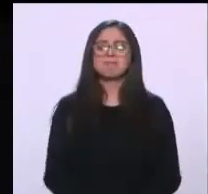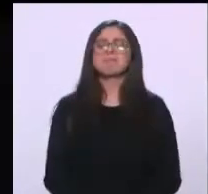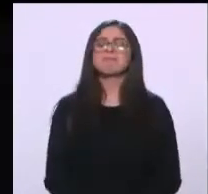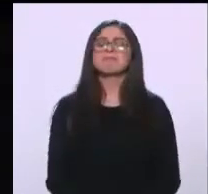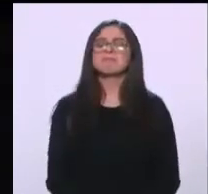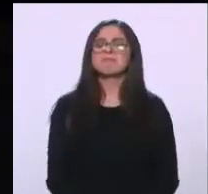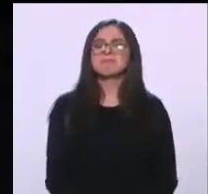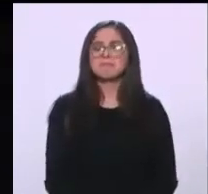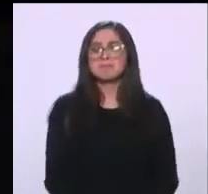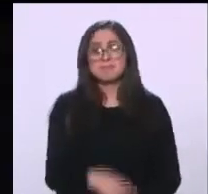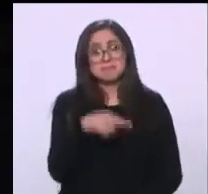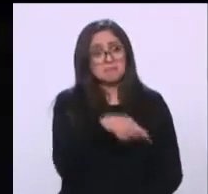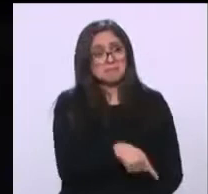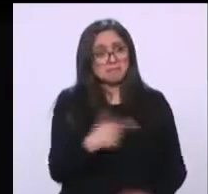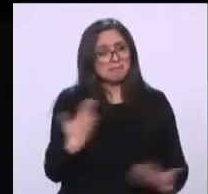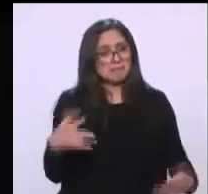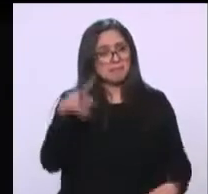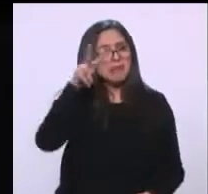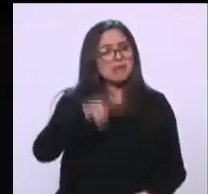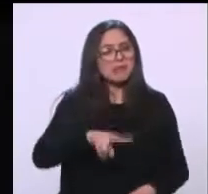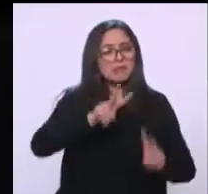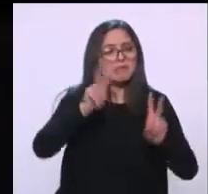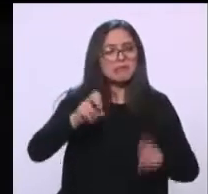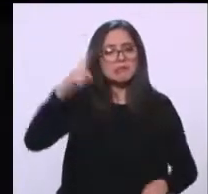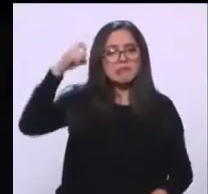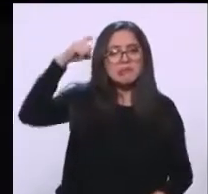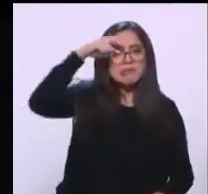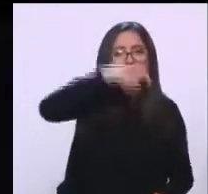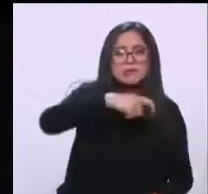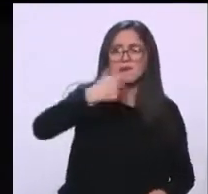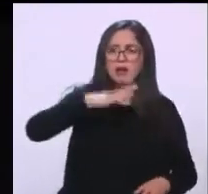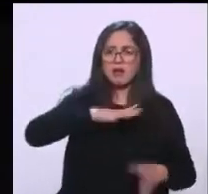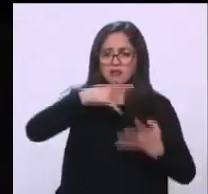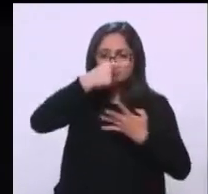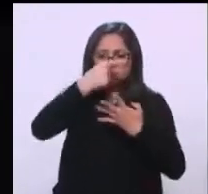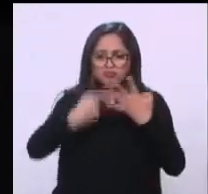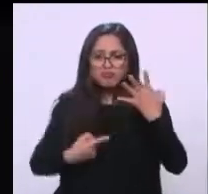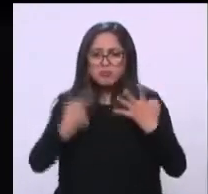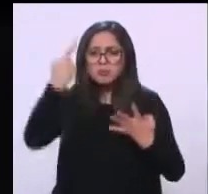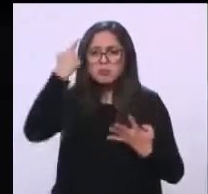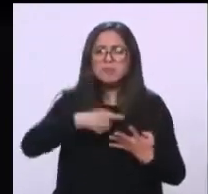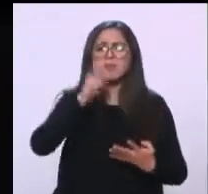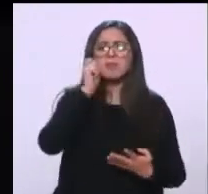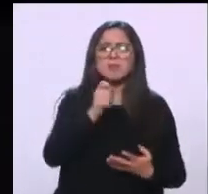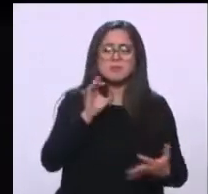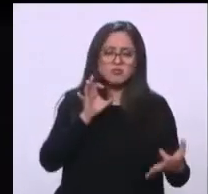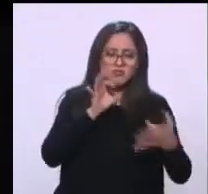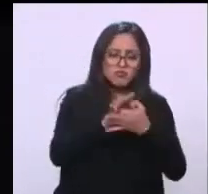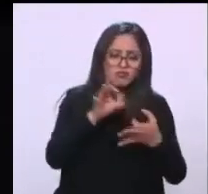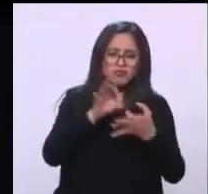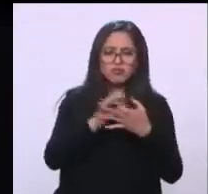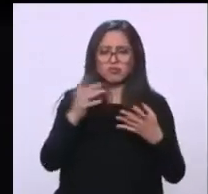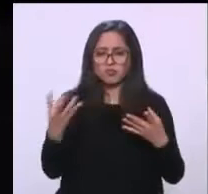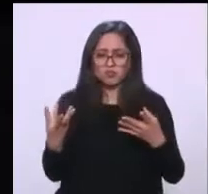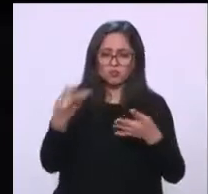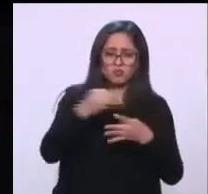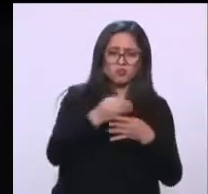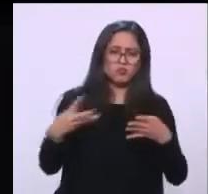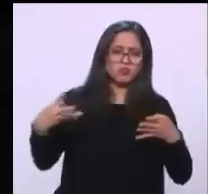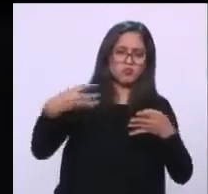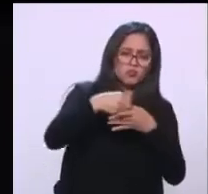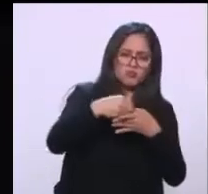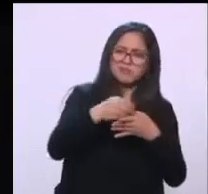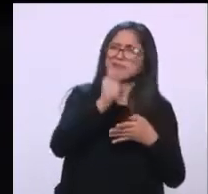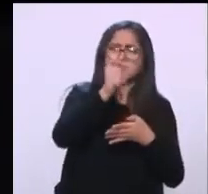ha convertido en una cosa muy compleja, en donde ya existen muchos elementos que se meten en la misma licuadora, ¿no? Tenemos por un lado